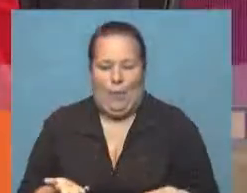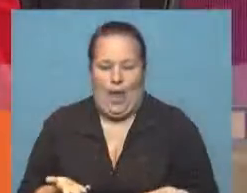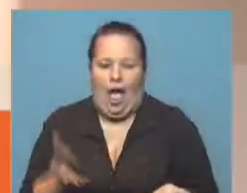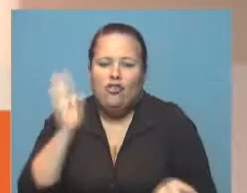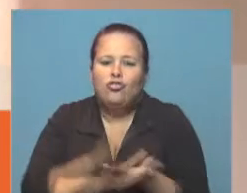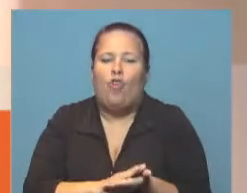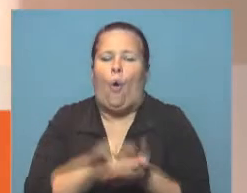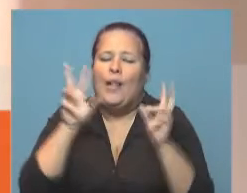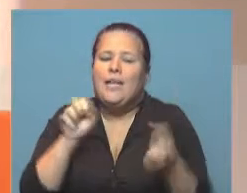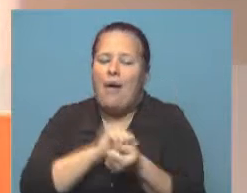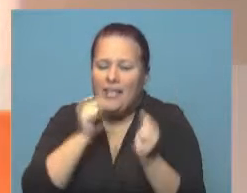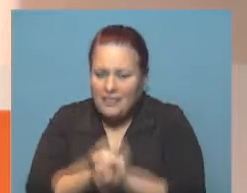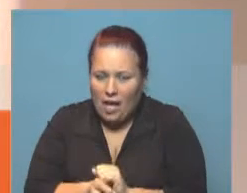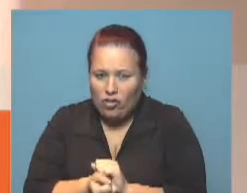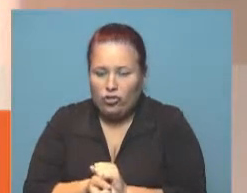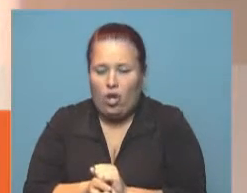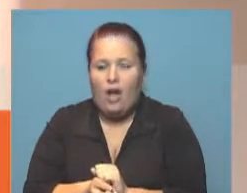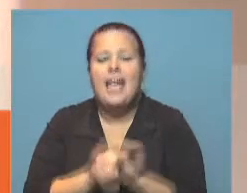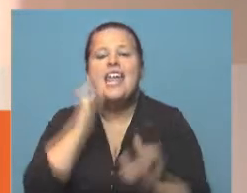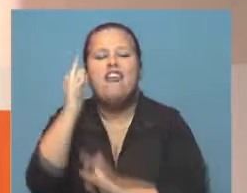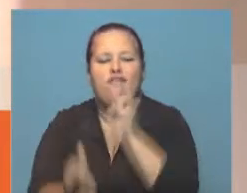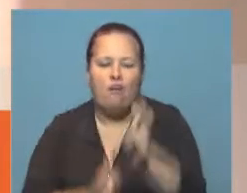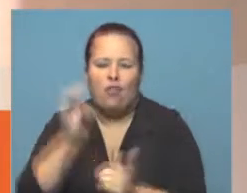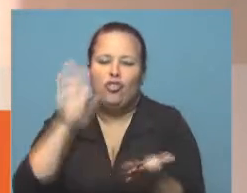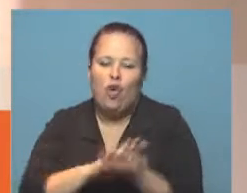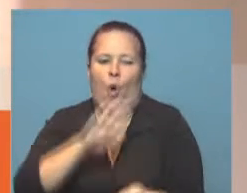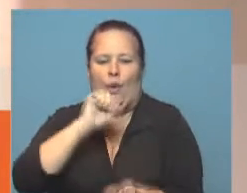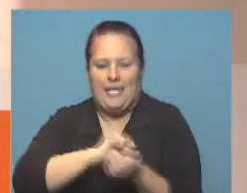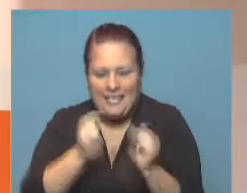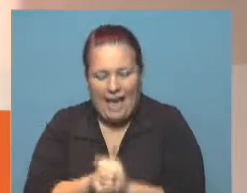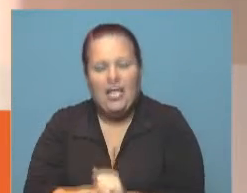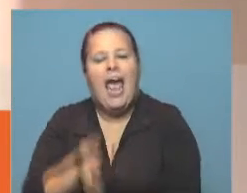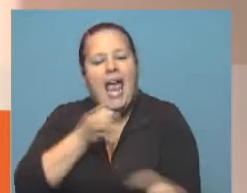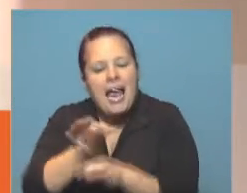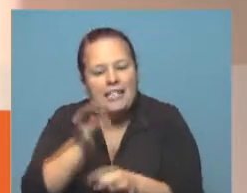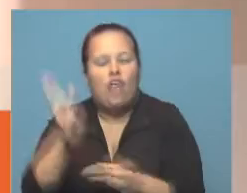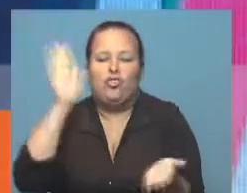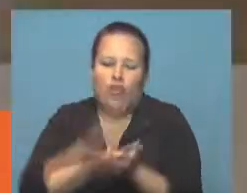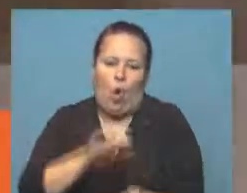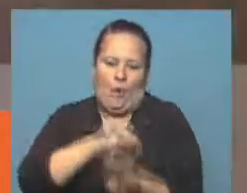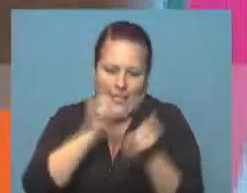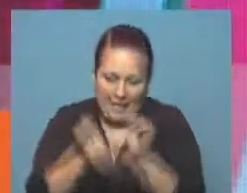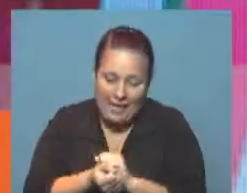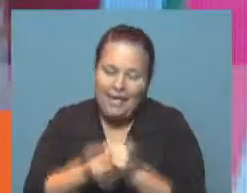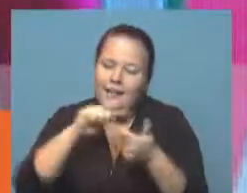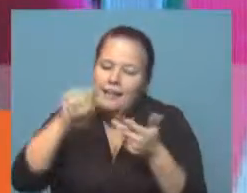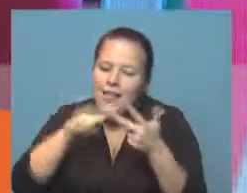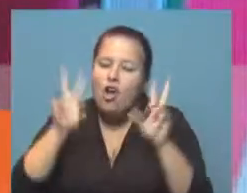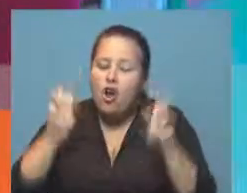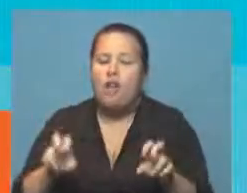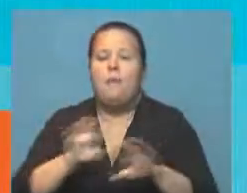sobre el asunto, informar sobre el asunto y educar sobre el asunto. Son cosas